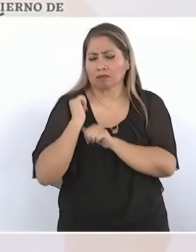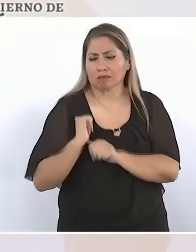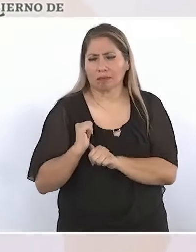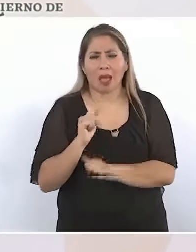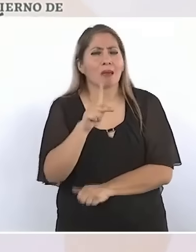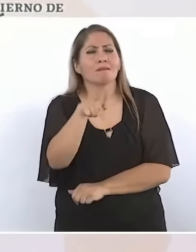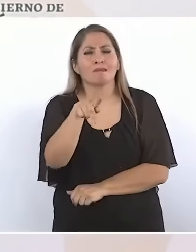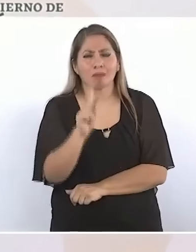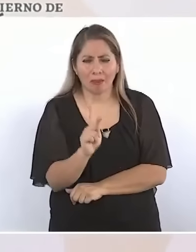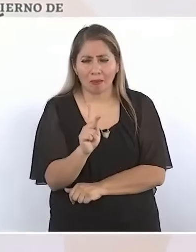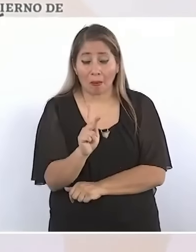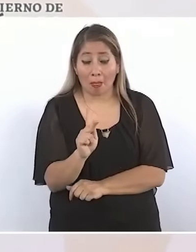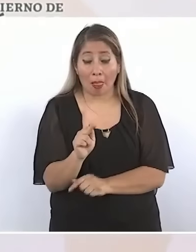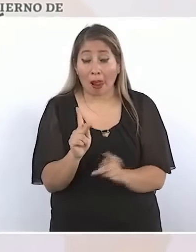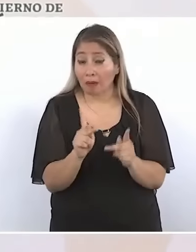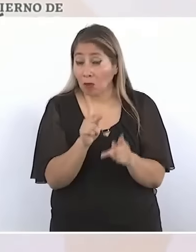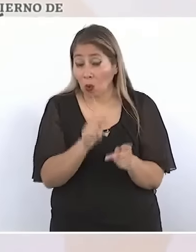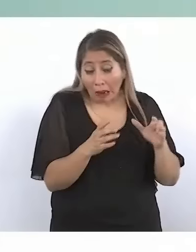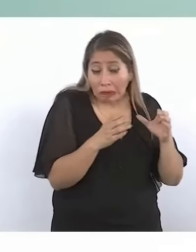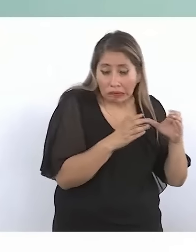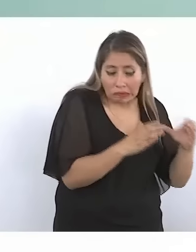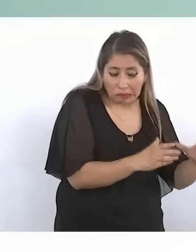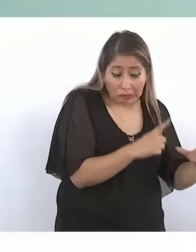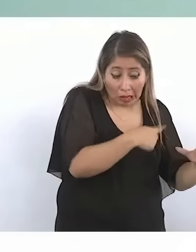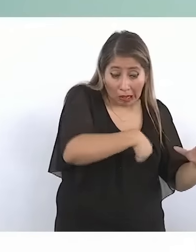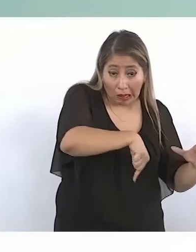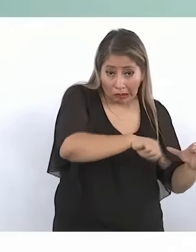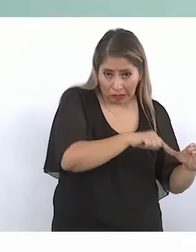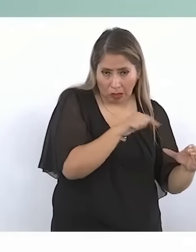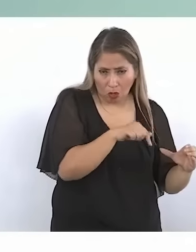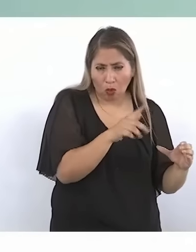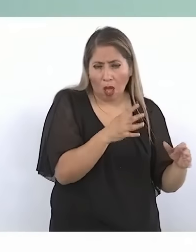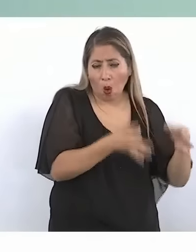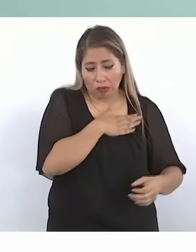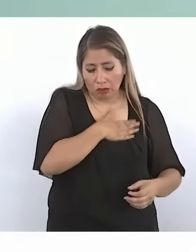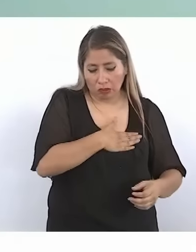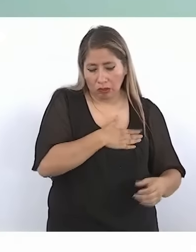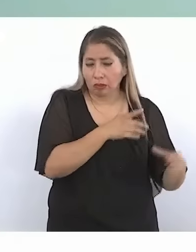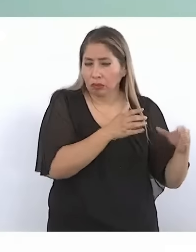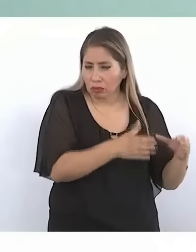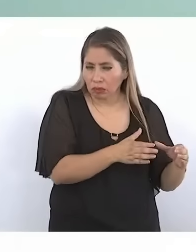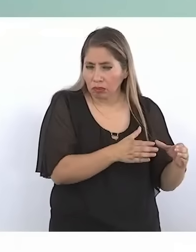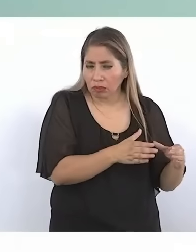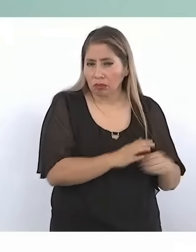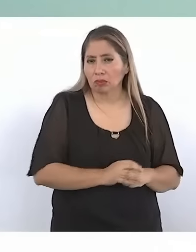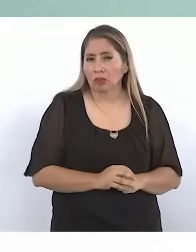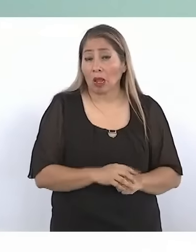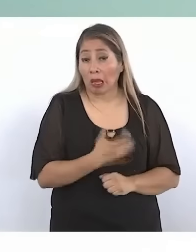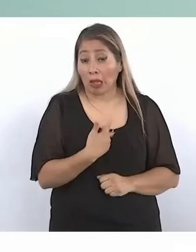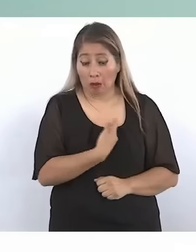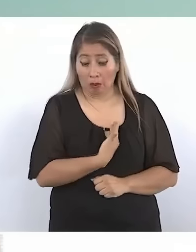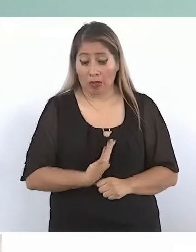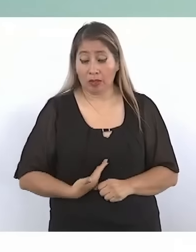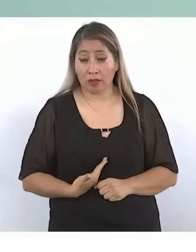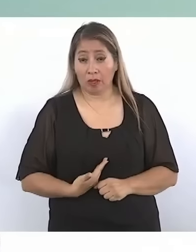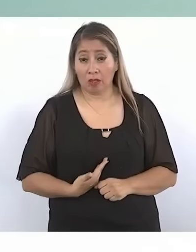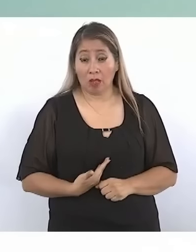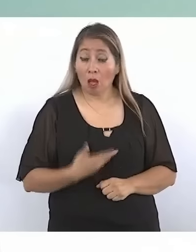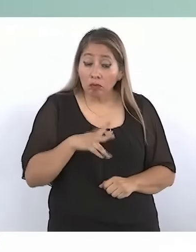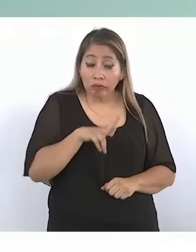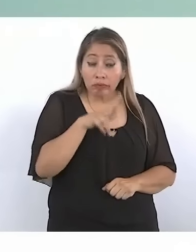una parte de la justicia muy importante que hoy es una realidad con lo que ha hecho el presidente Andrés Manuel